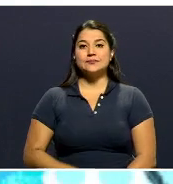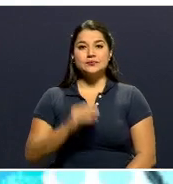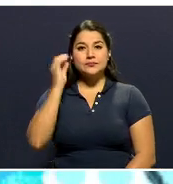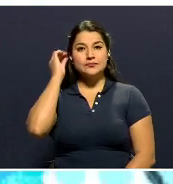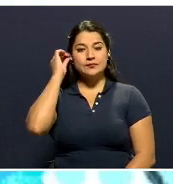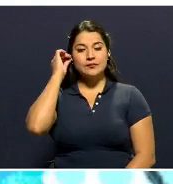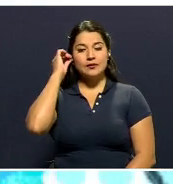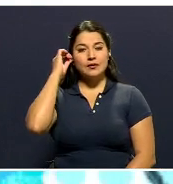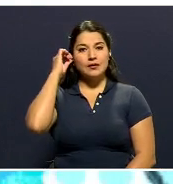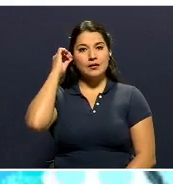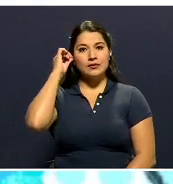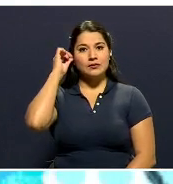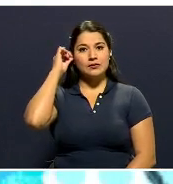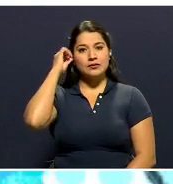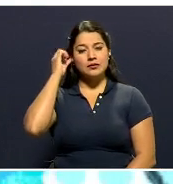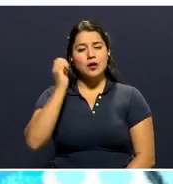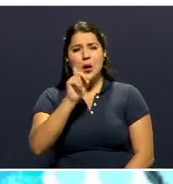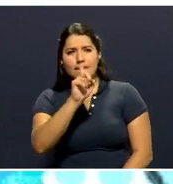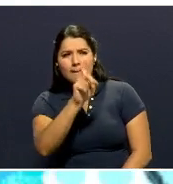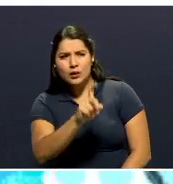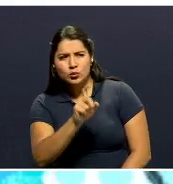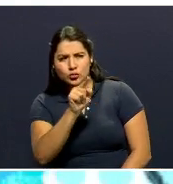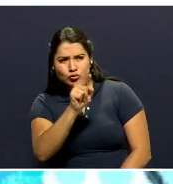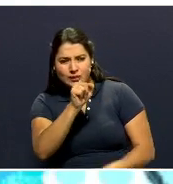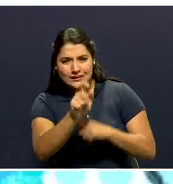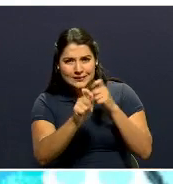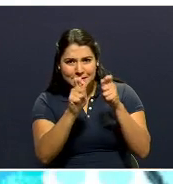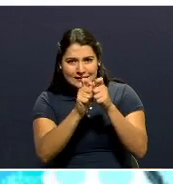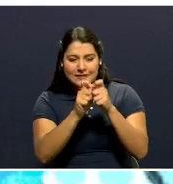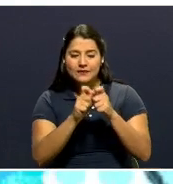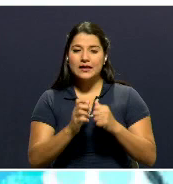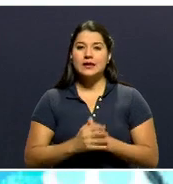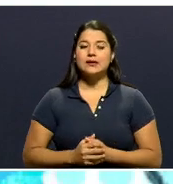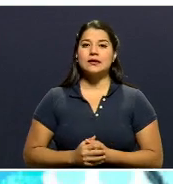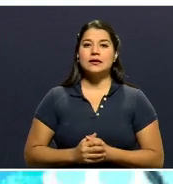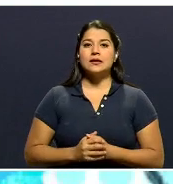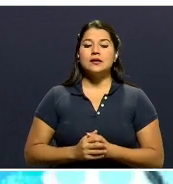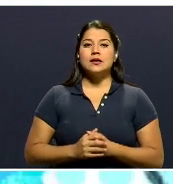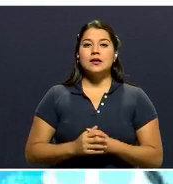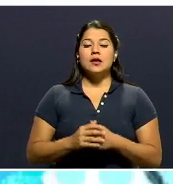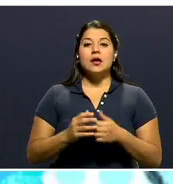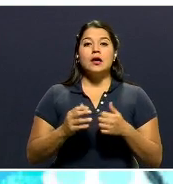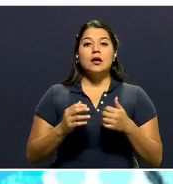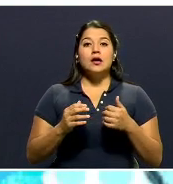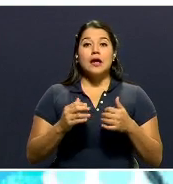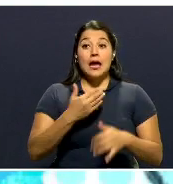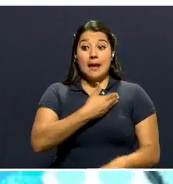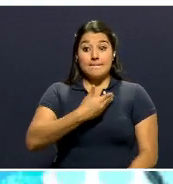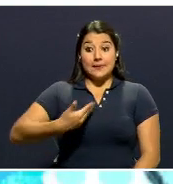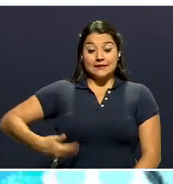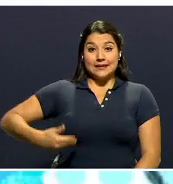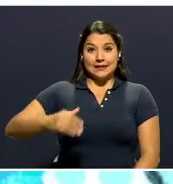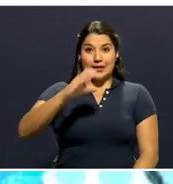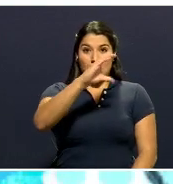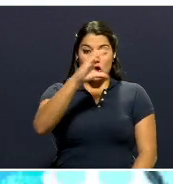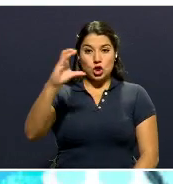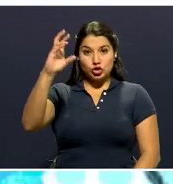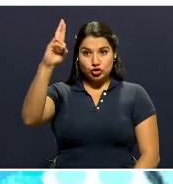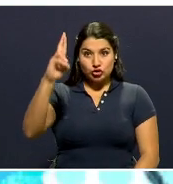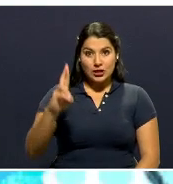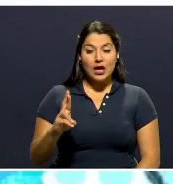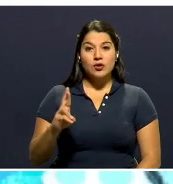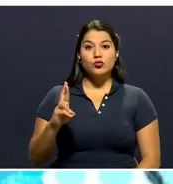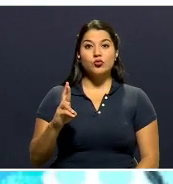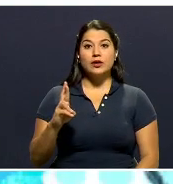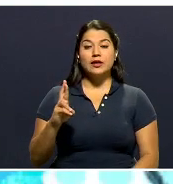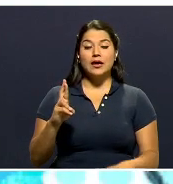Gina, una preguntita para usted específicamente. ¿Qué margen político tiene el presidente de la República para